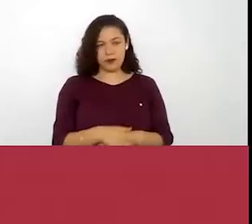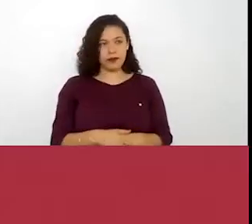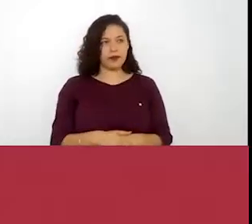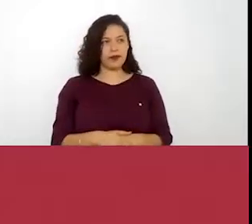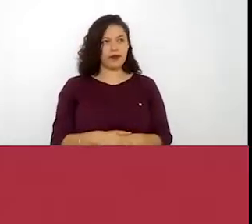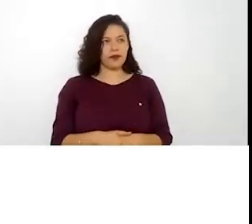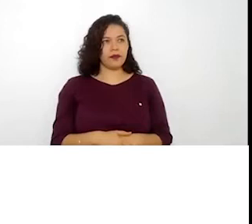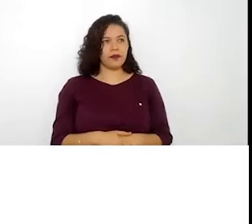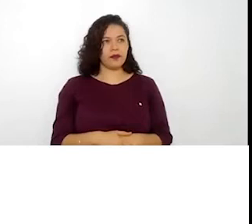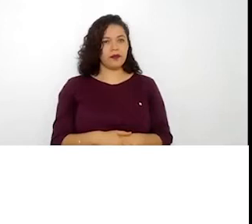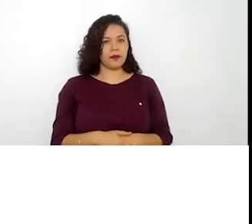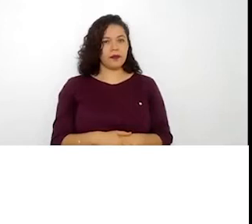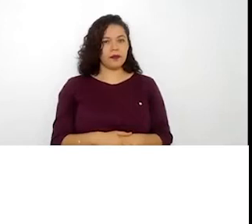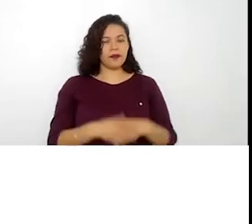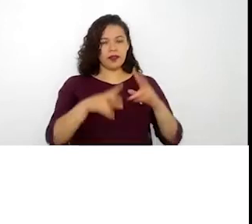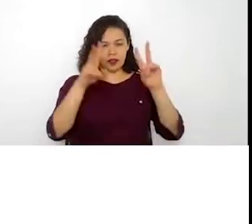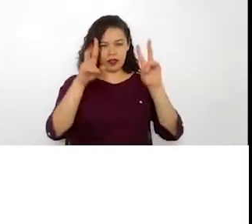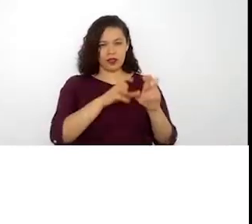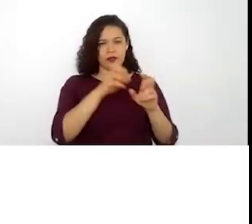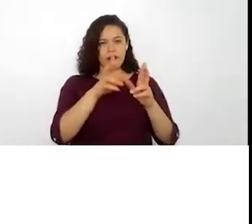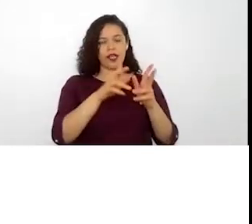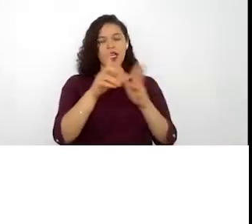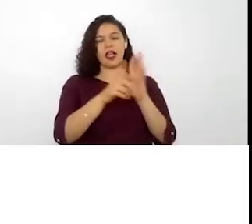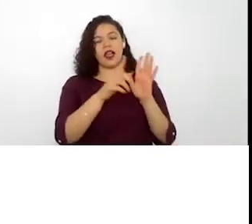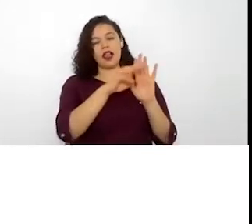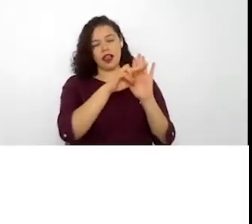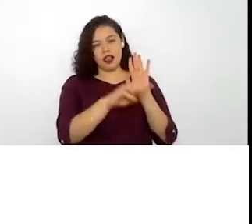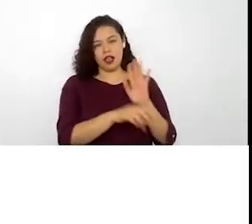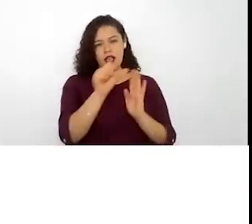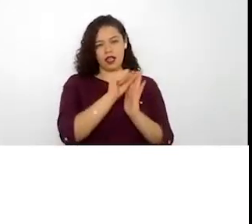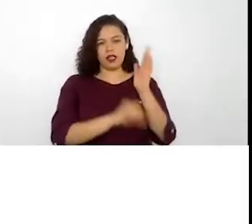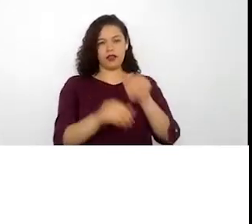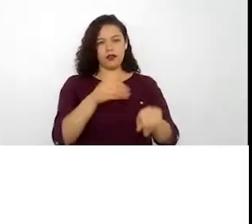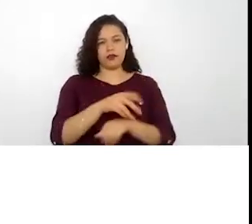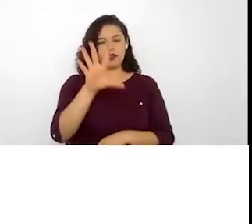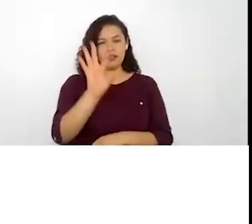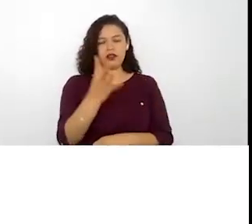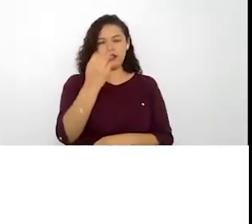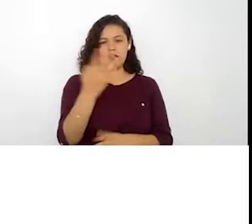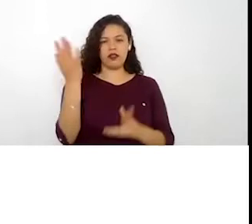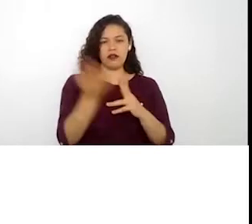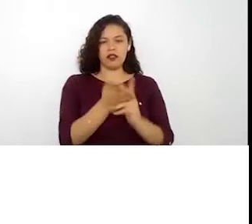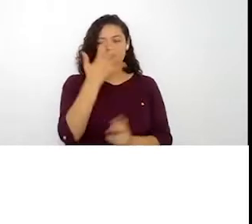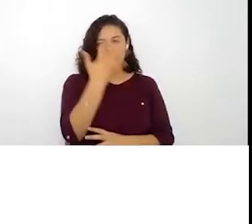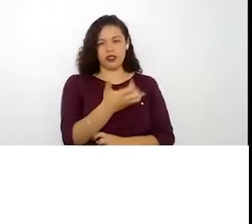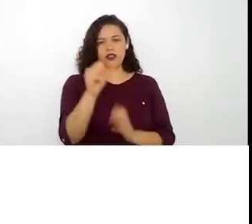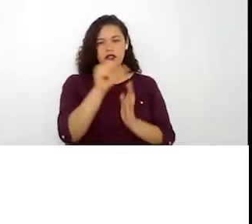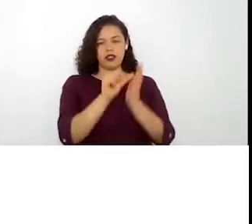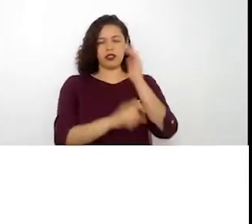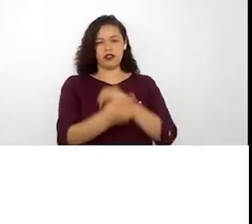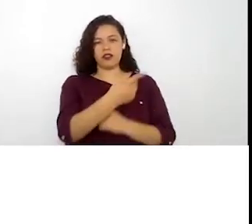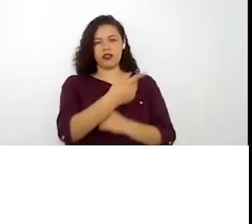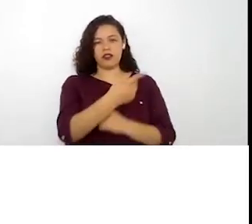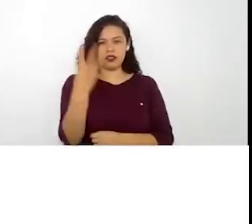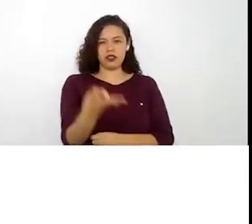y dentro del marco normativo pues tenemos este artículo 49 fracción 5 del artículo 103